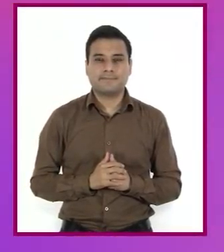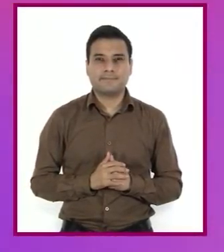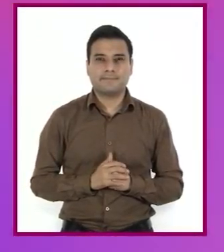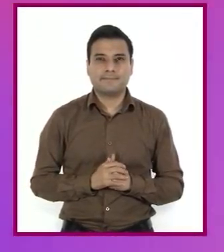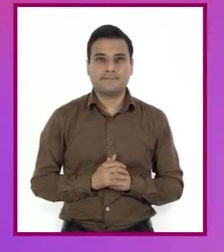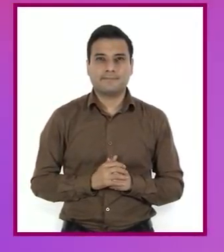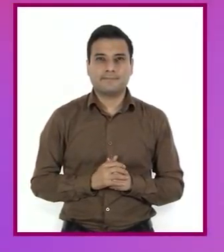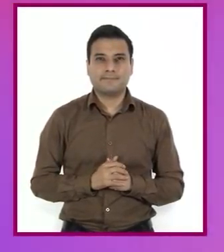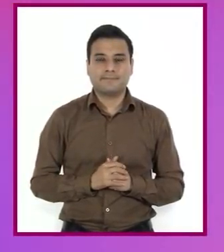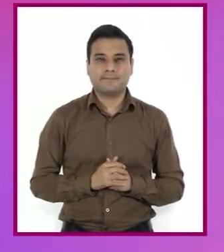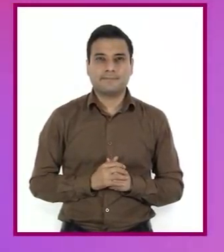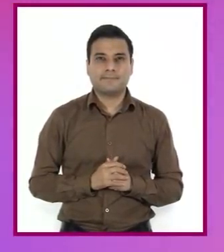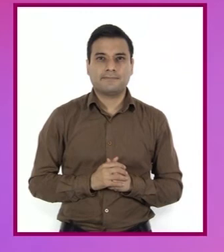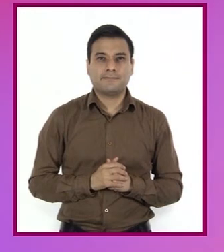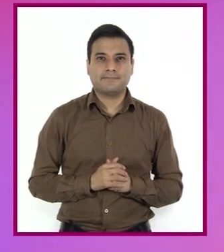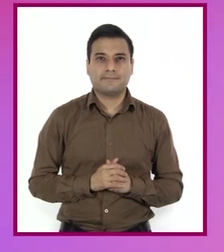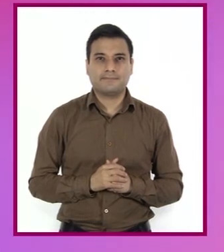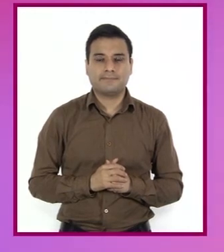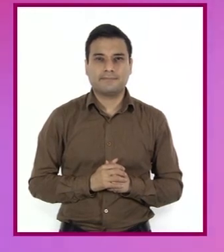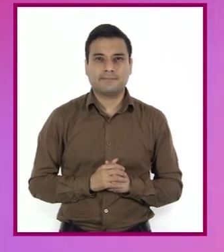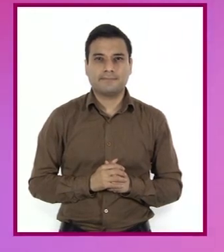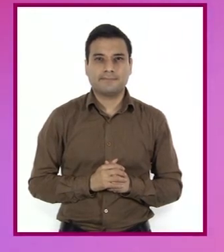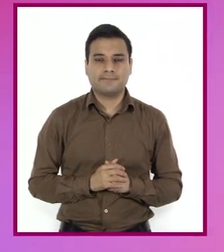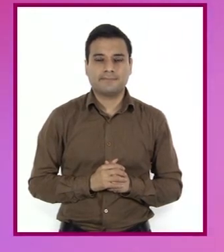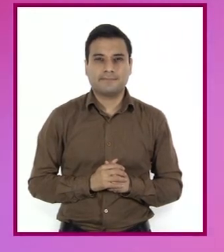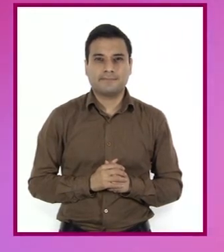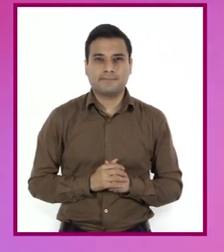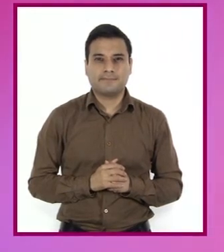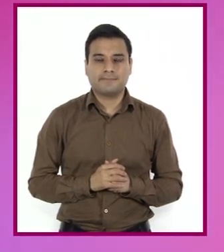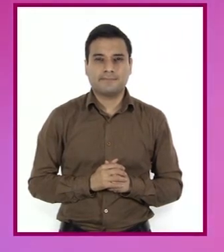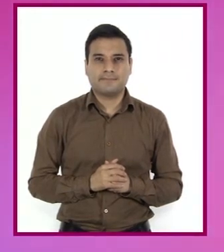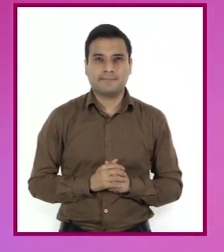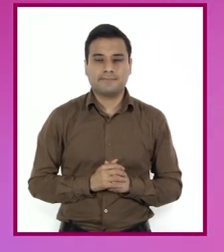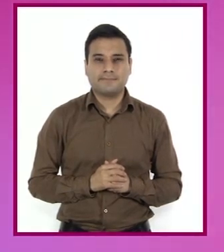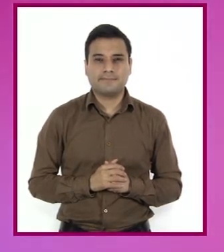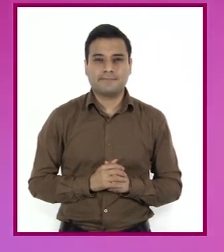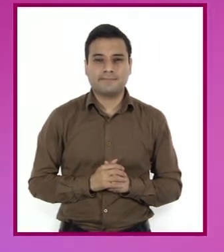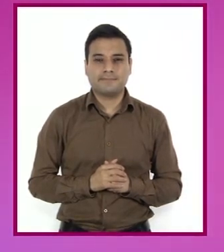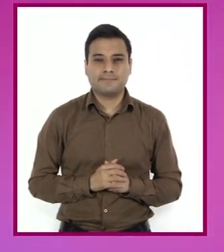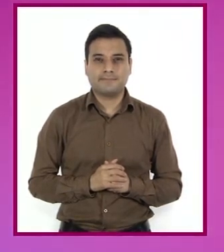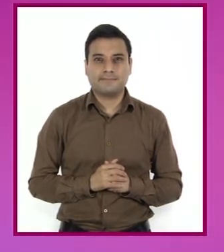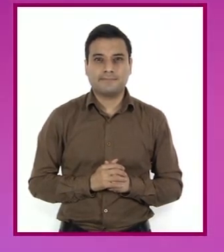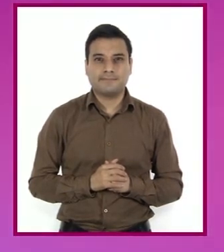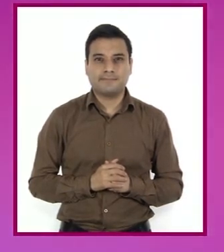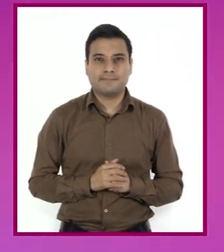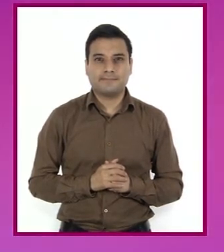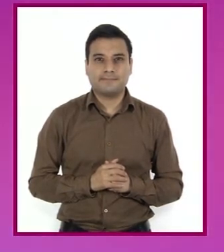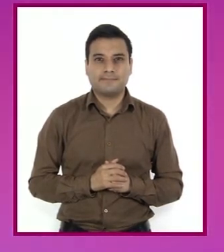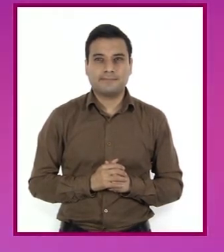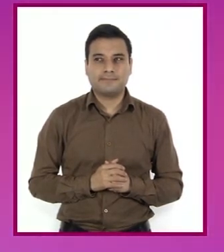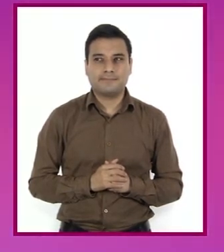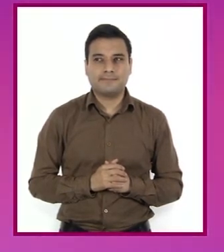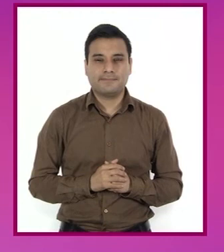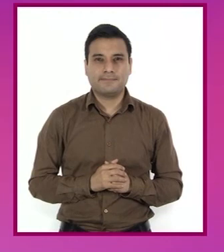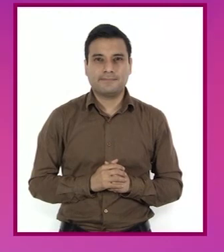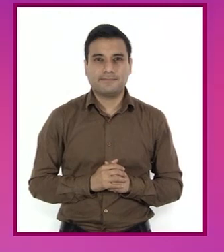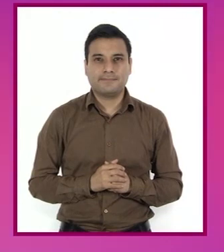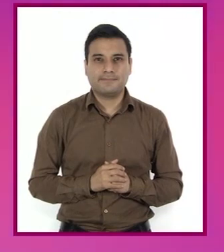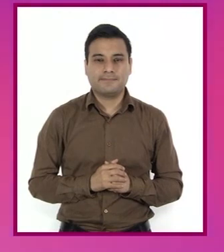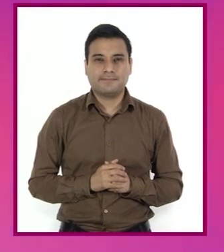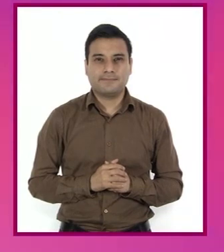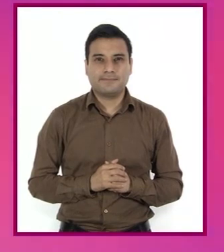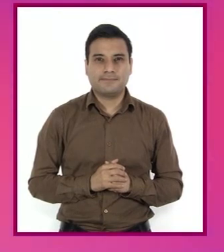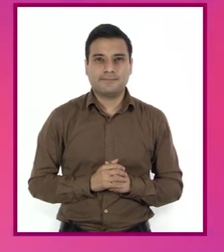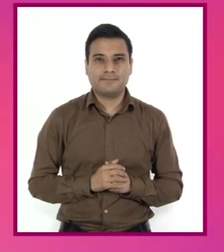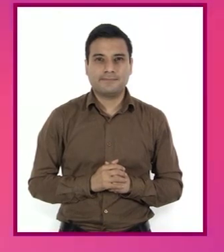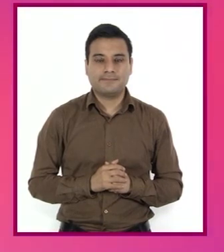Si tienes dudas o necesitas ayuda, llama al Centro de Apoyo Pedagógico a Distancia. El número de teléfono para secundaria